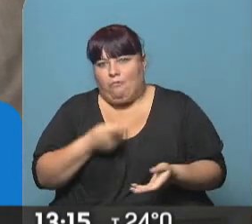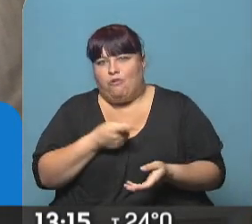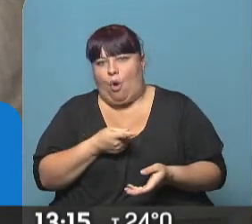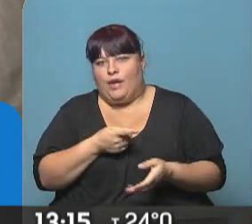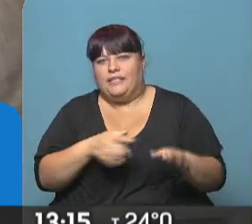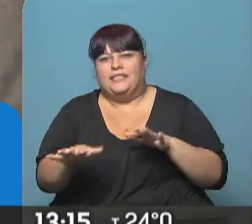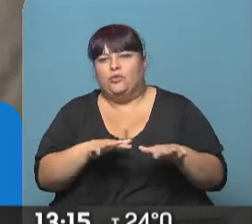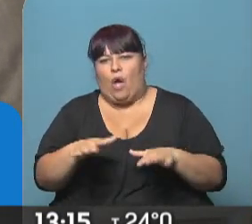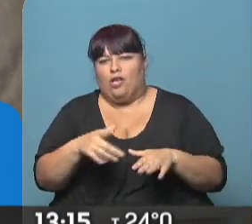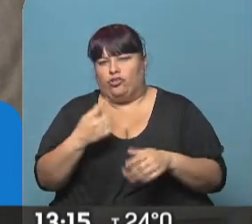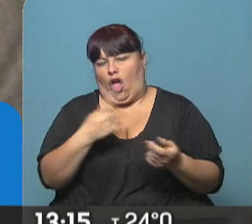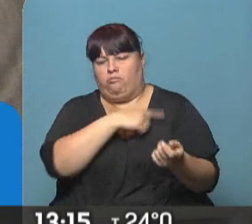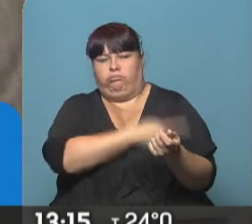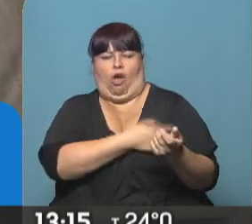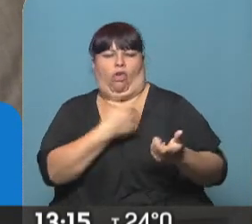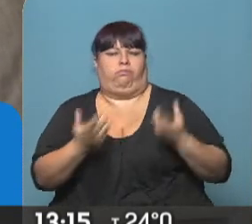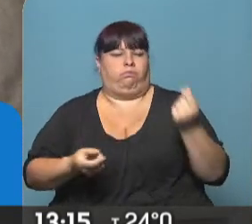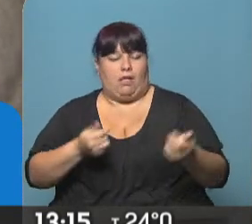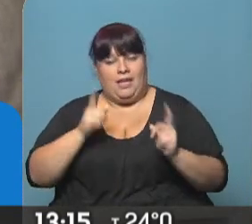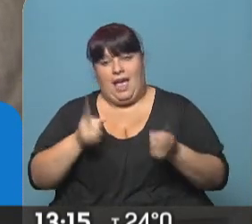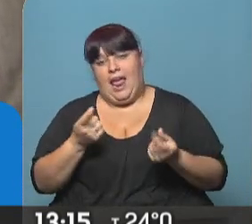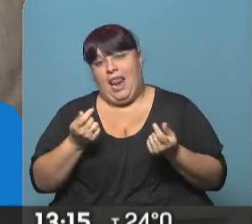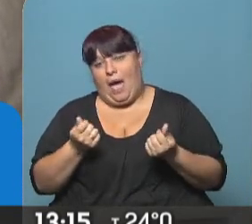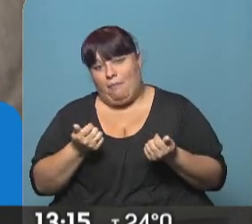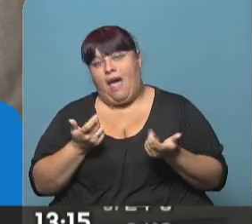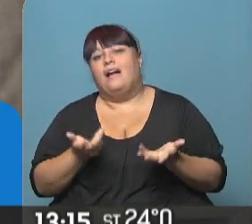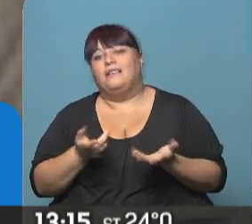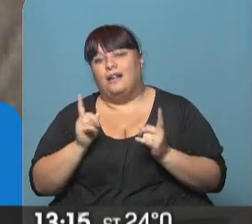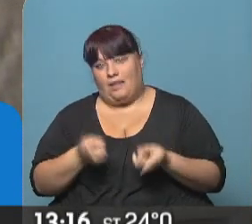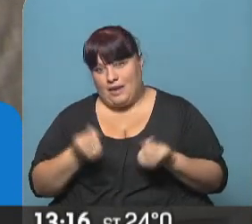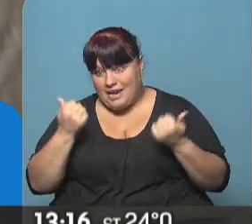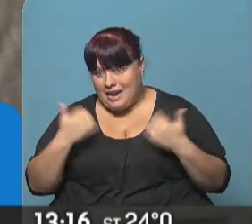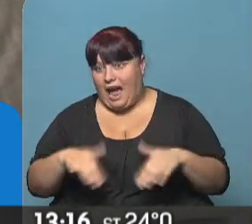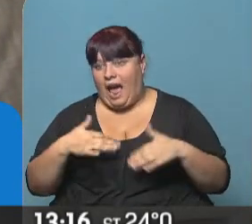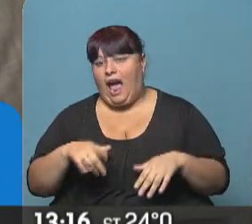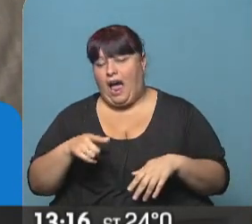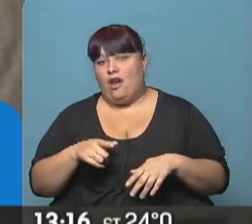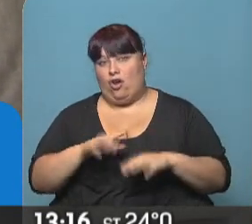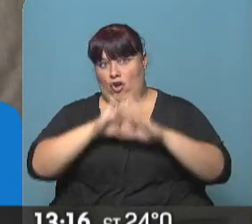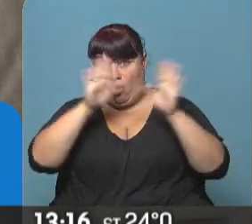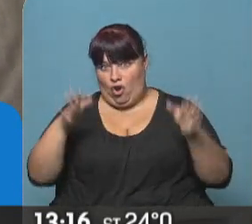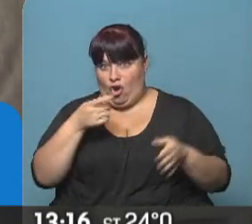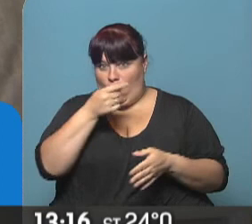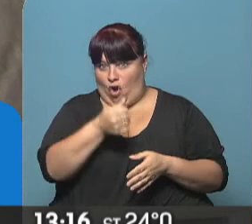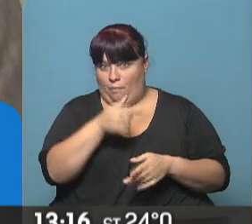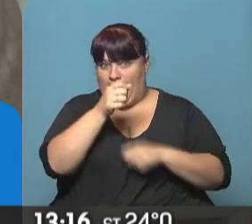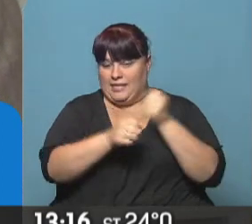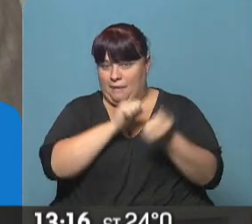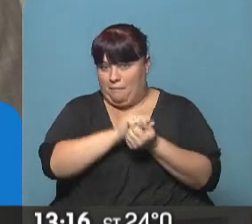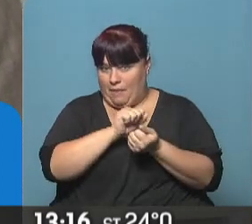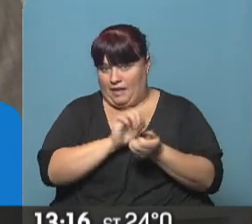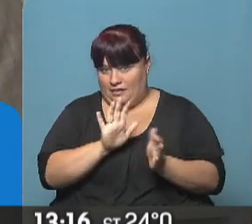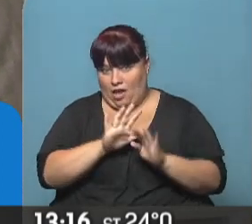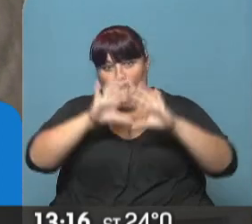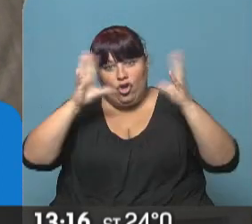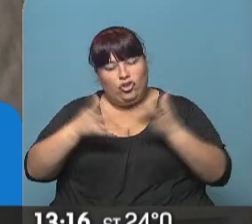de la situación de poder que se tenía y además con el dinero que obviamente costaba comprar o quedarse con esa imprenta.